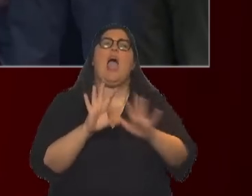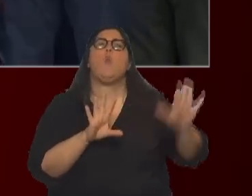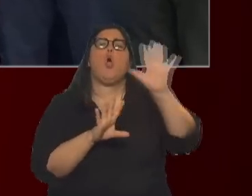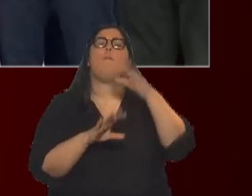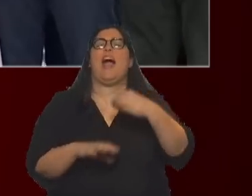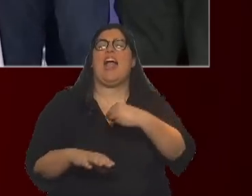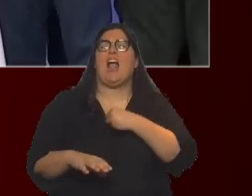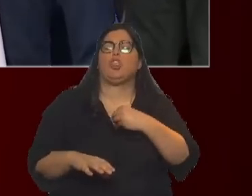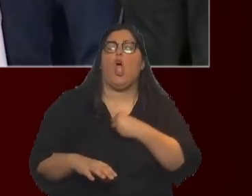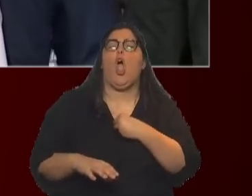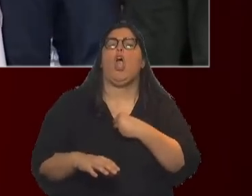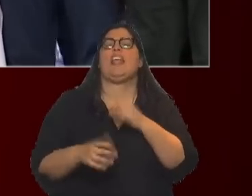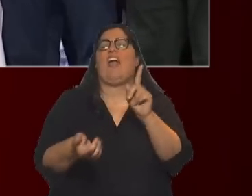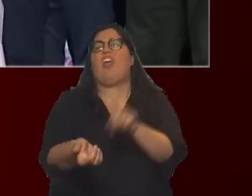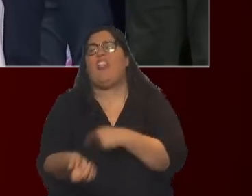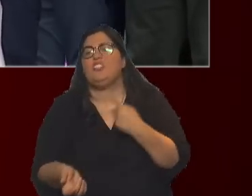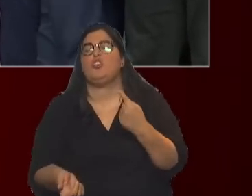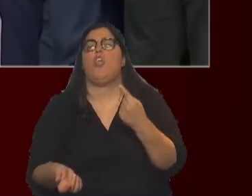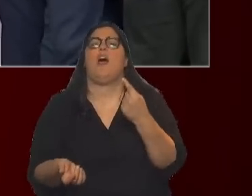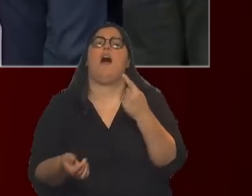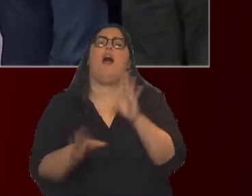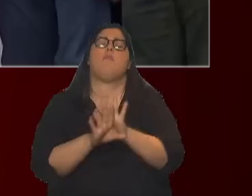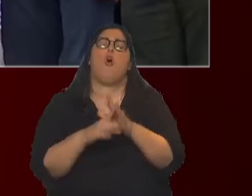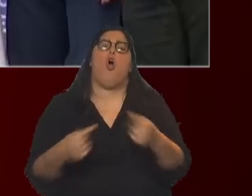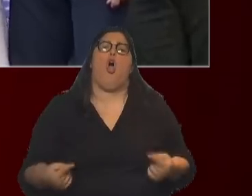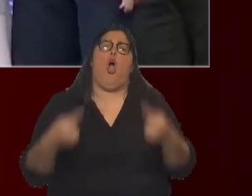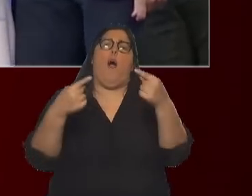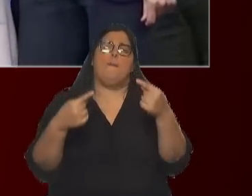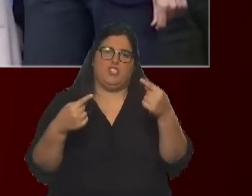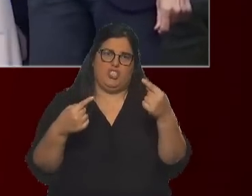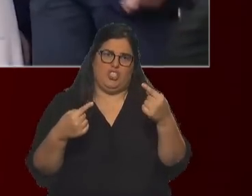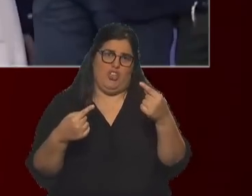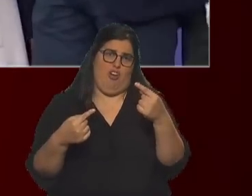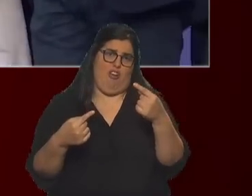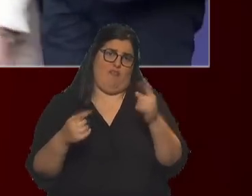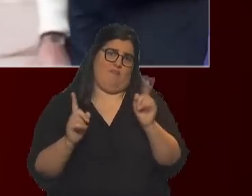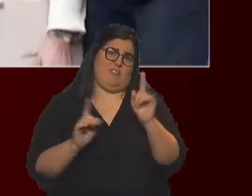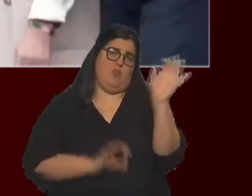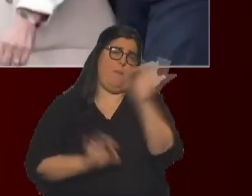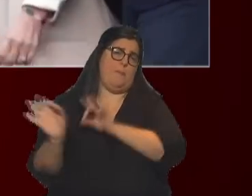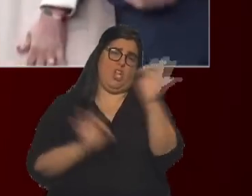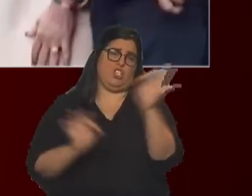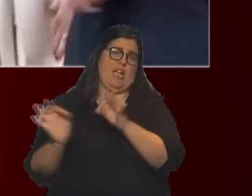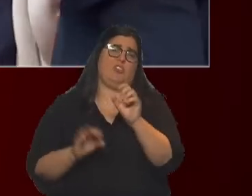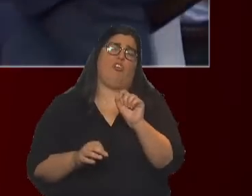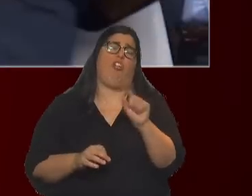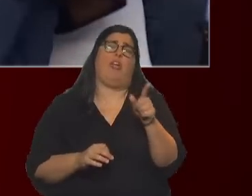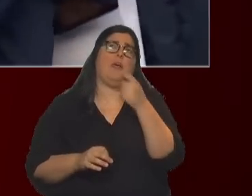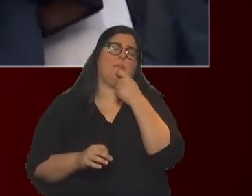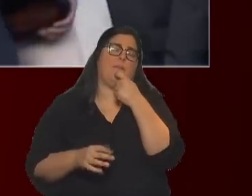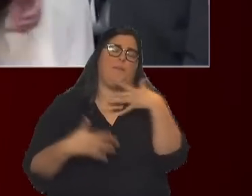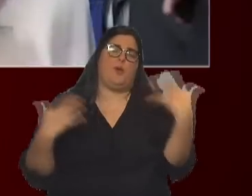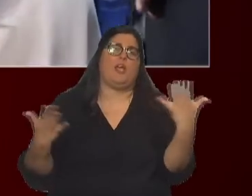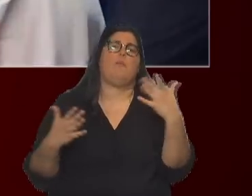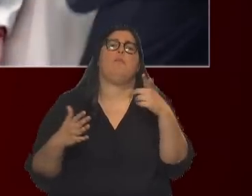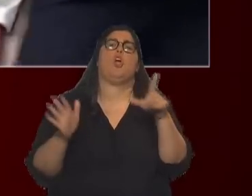católica con sus raíces tradicionales, con su oposición a lo que ha sido los proyectos de, por ejemplo,